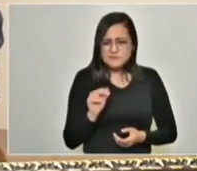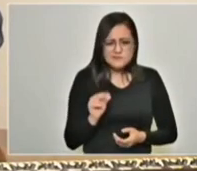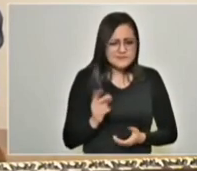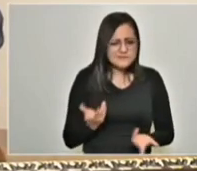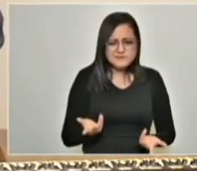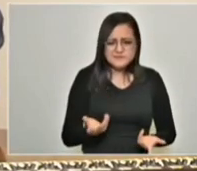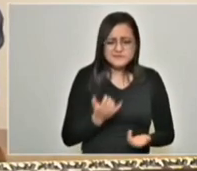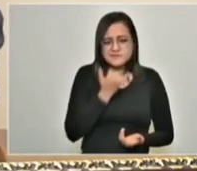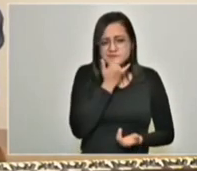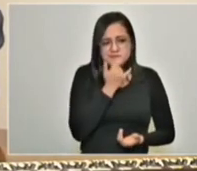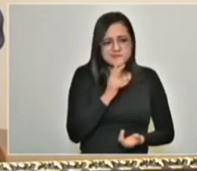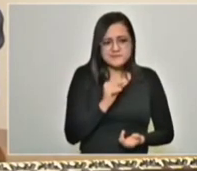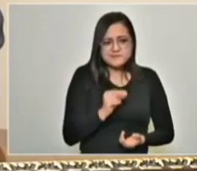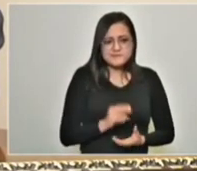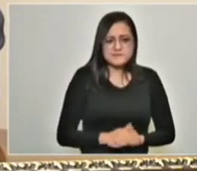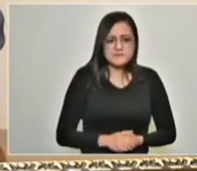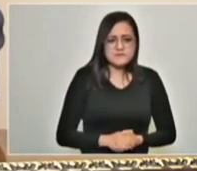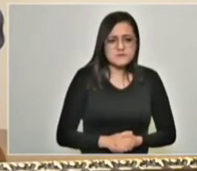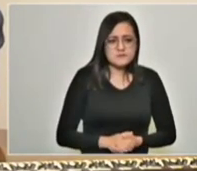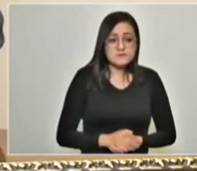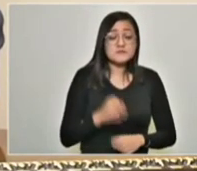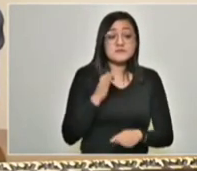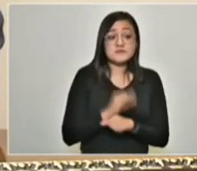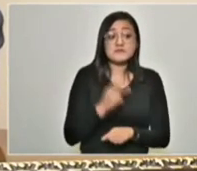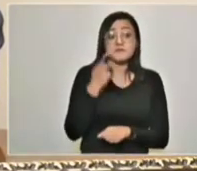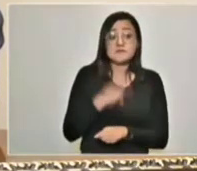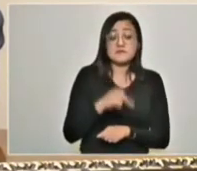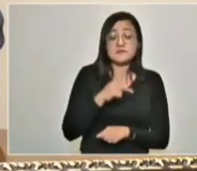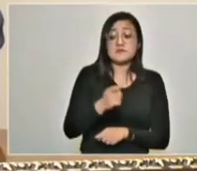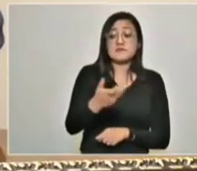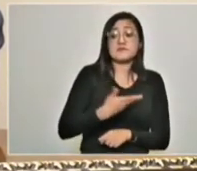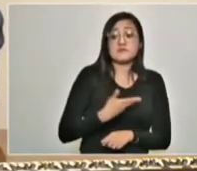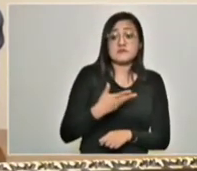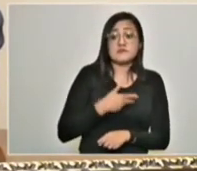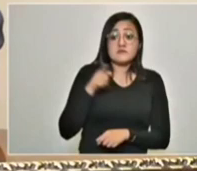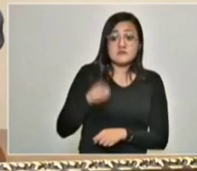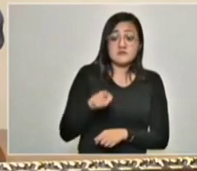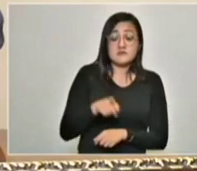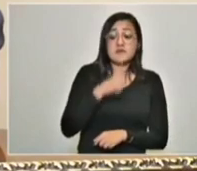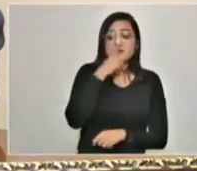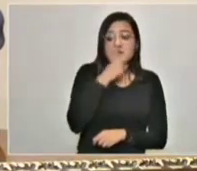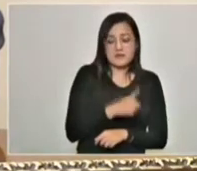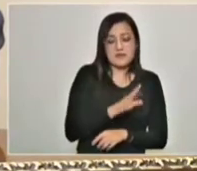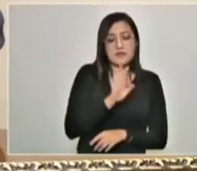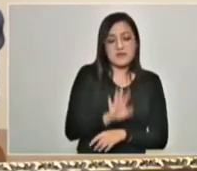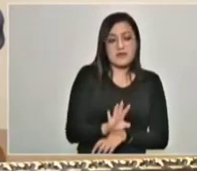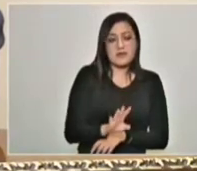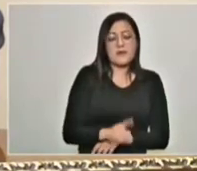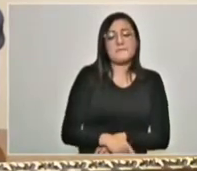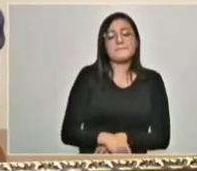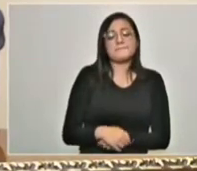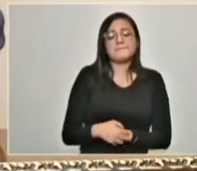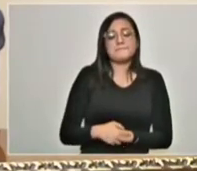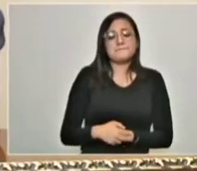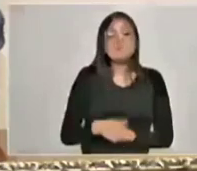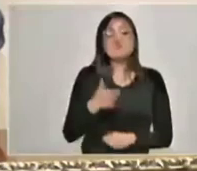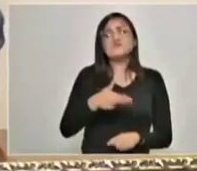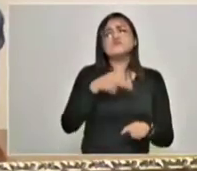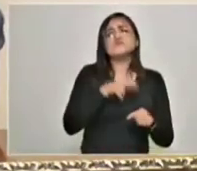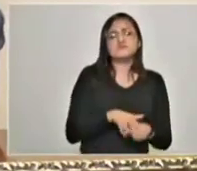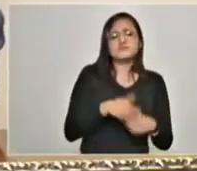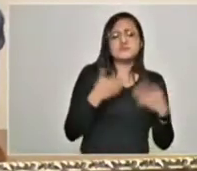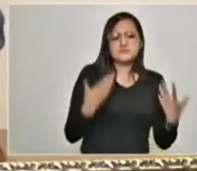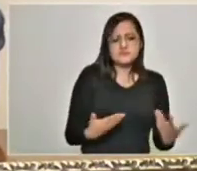no, no es así. Eso es lo que Irak registra, porque a Irak le decimos tal